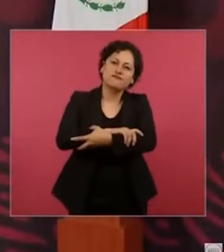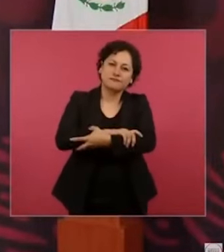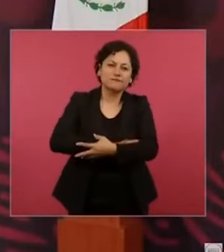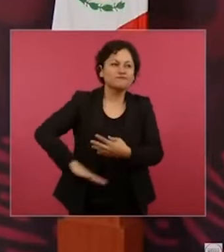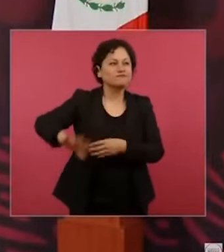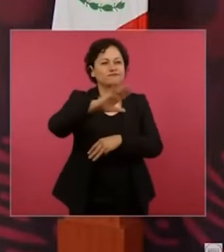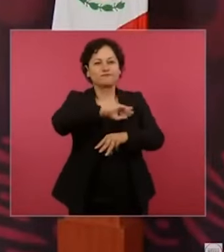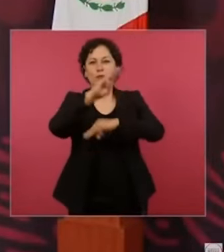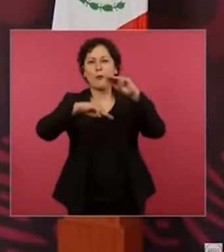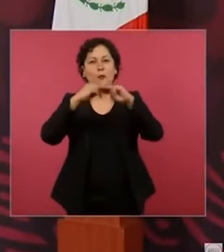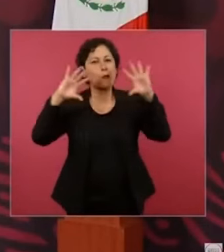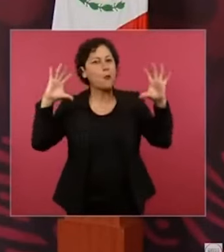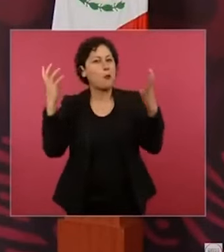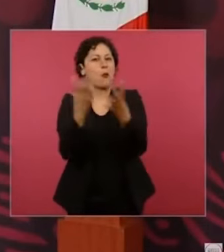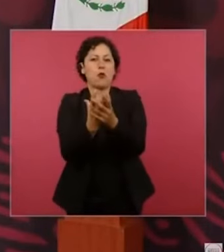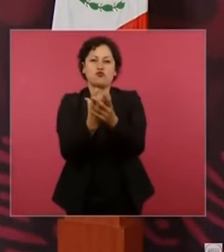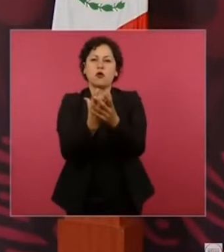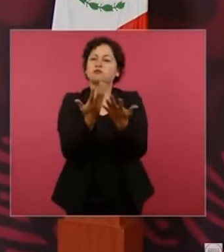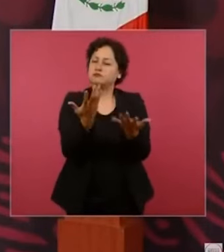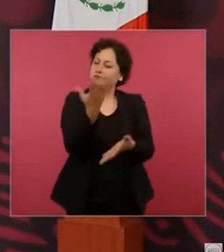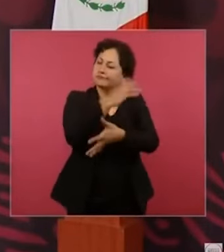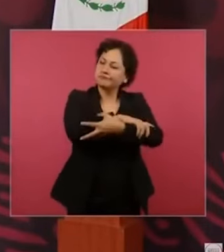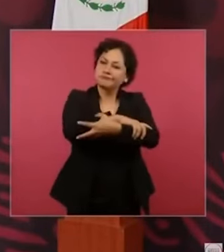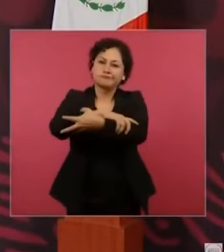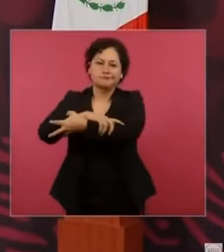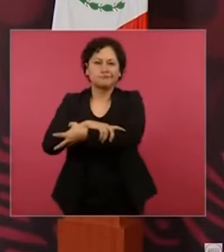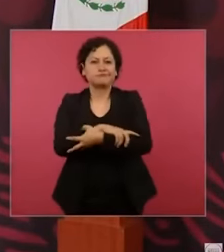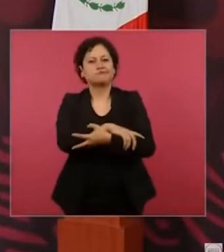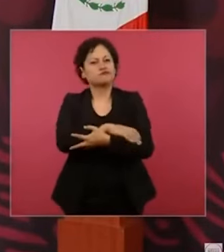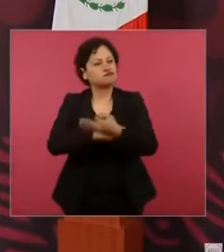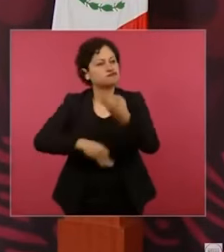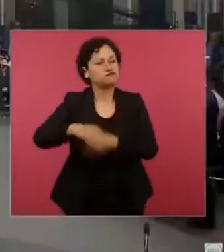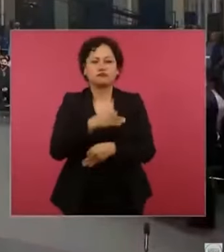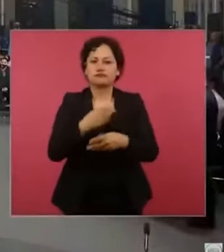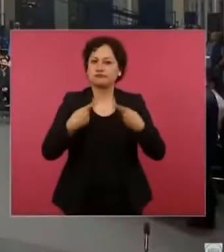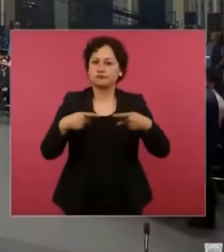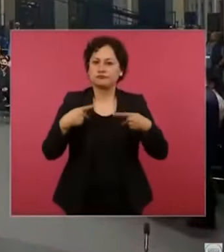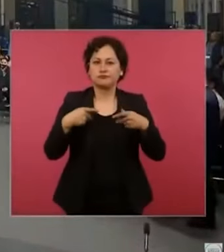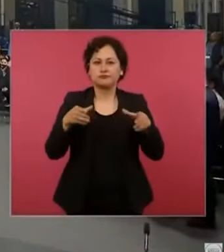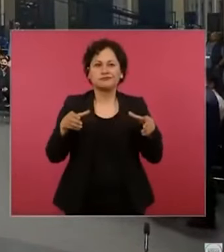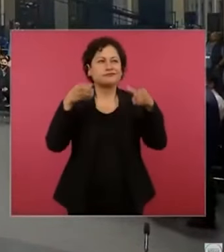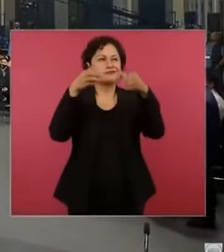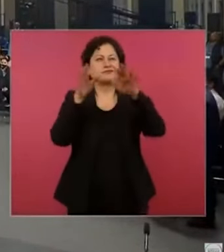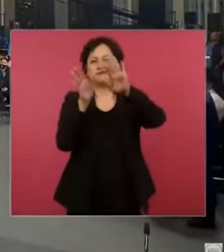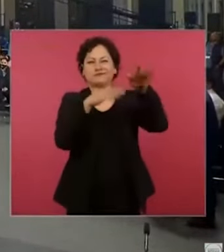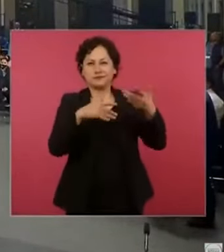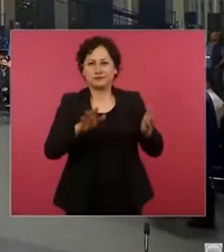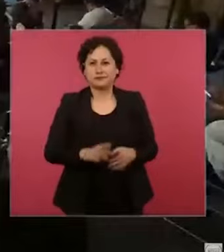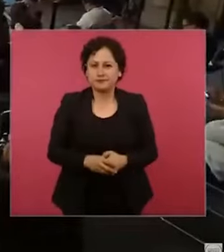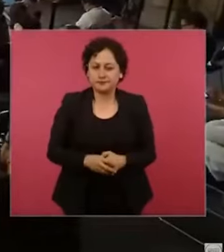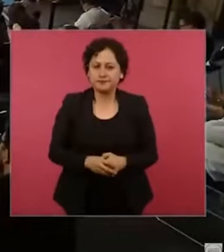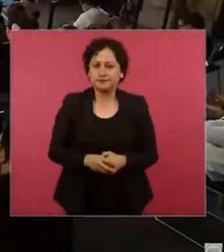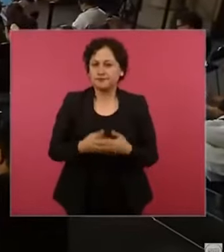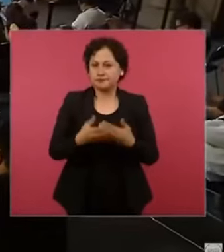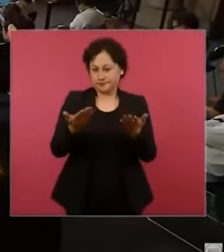universal y la fraternidad entre los pueblos entonces a ver si ponemos para